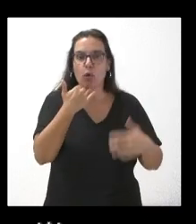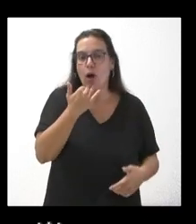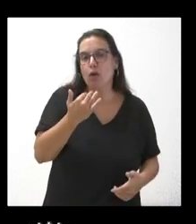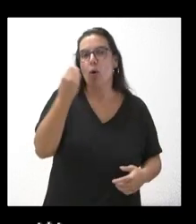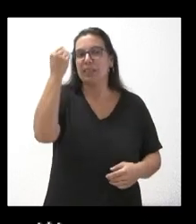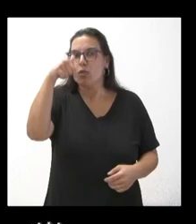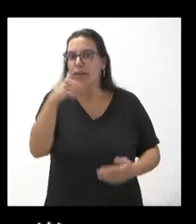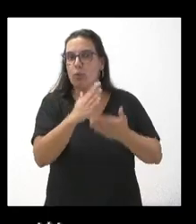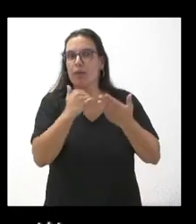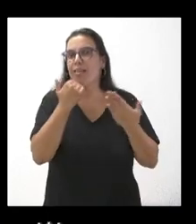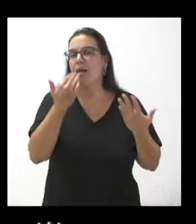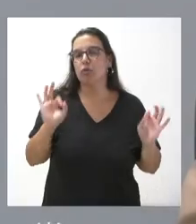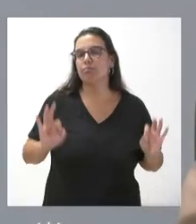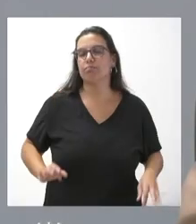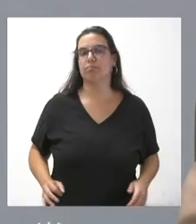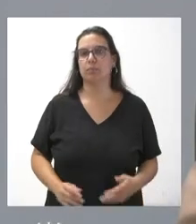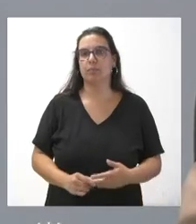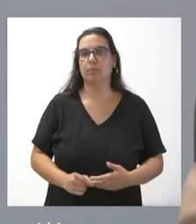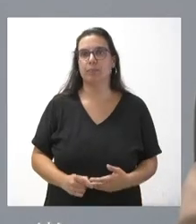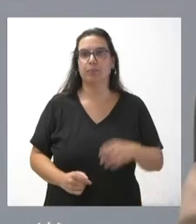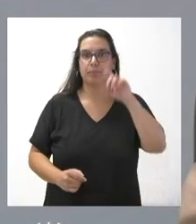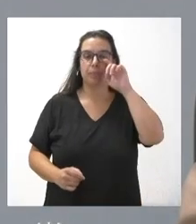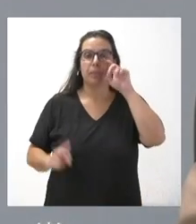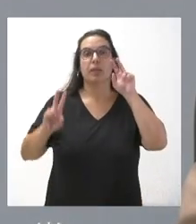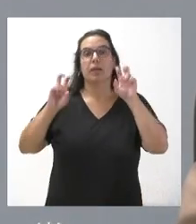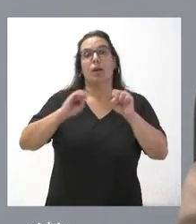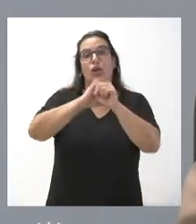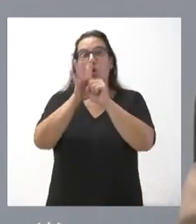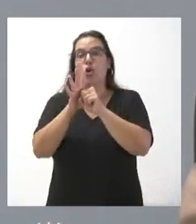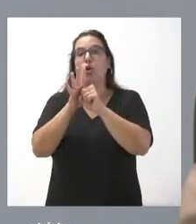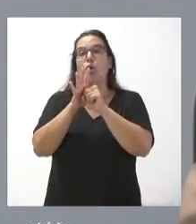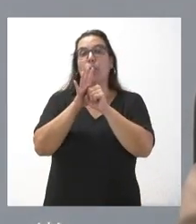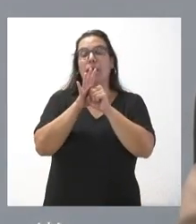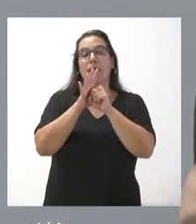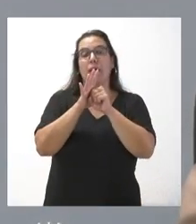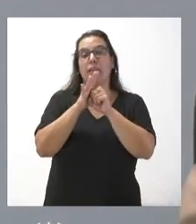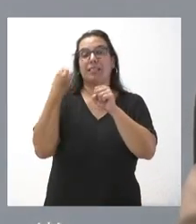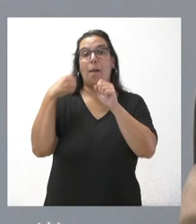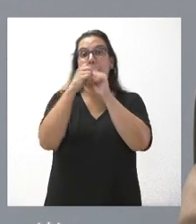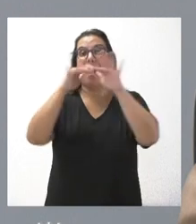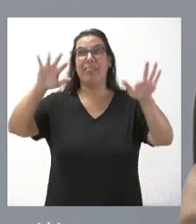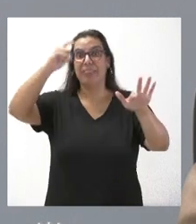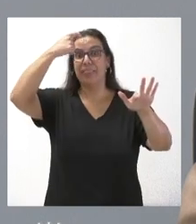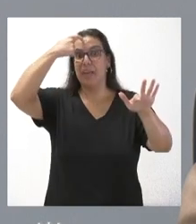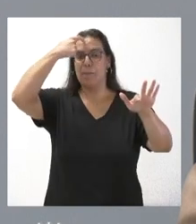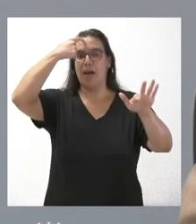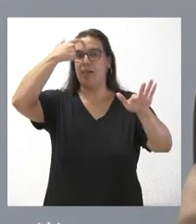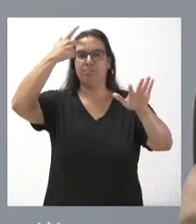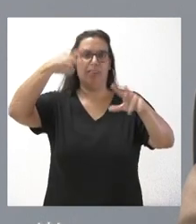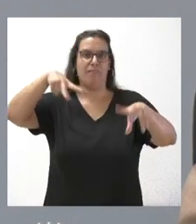para esta comunidad. El COVID-19 dejó de ser catalogado como pandemia por parte de la Organización Mundial